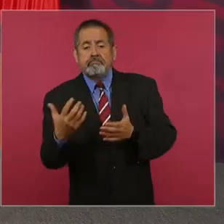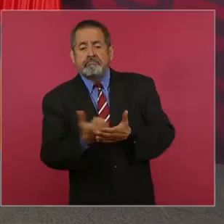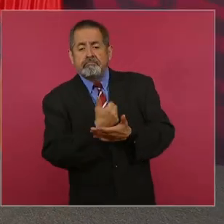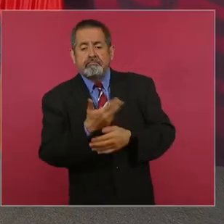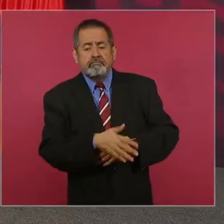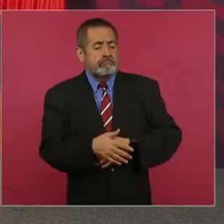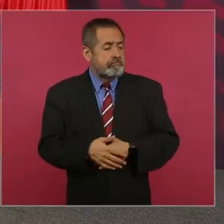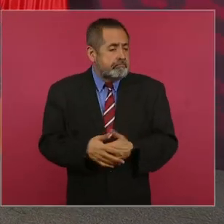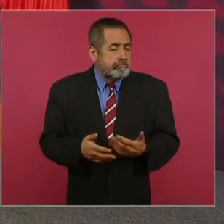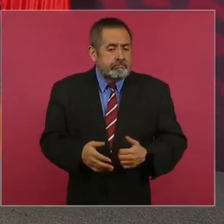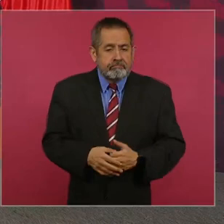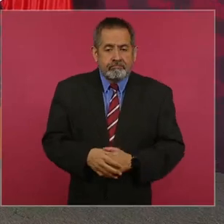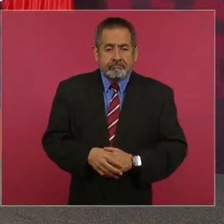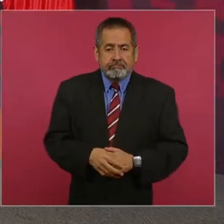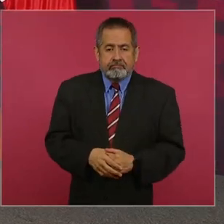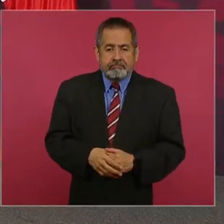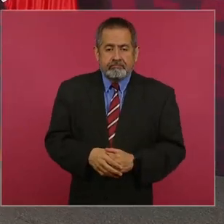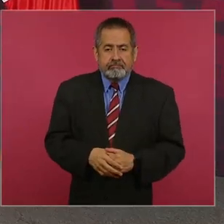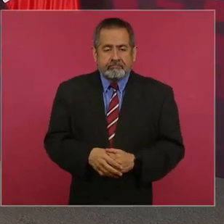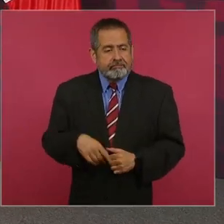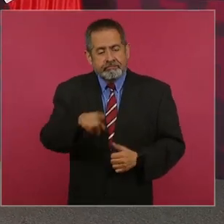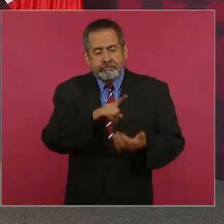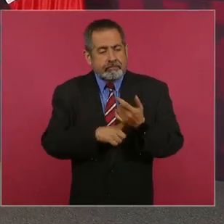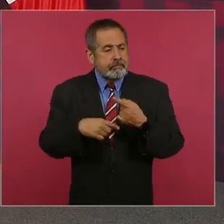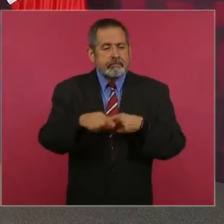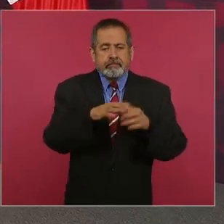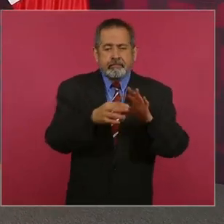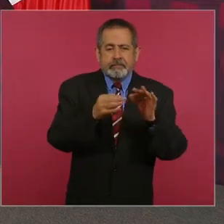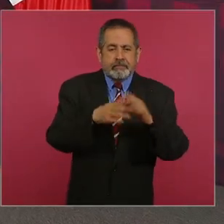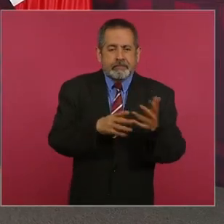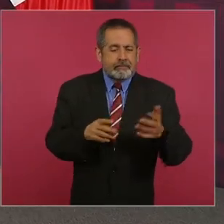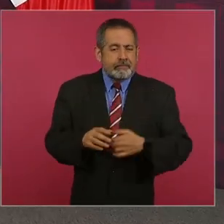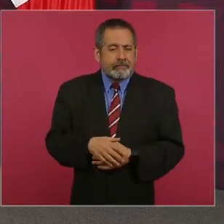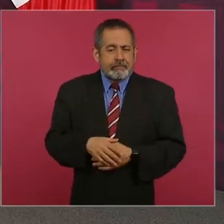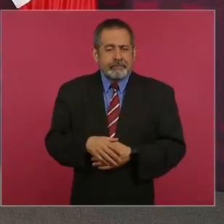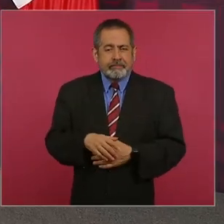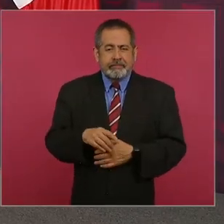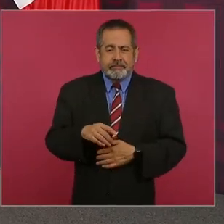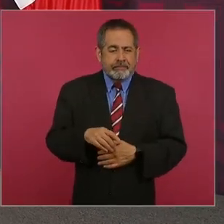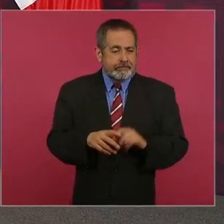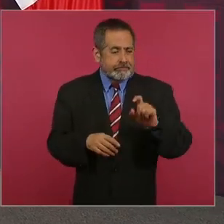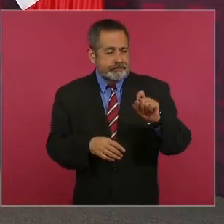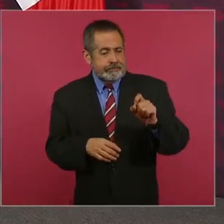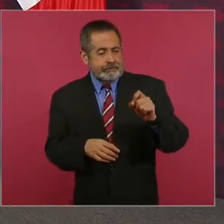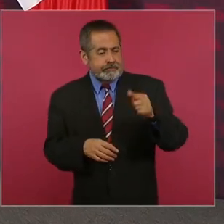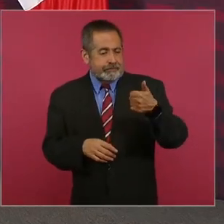simpatizantes tienen 26% contra 24%